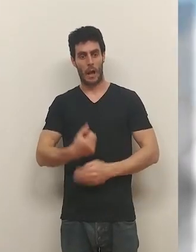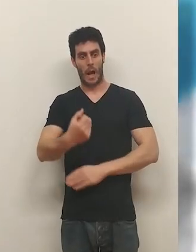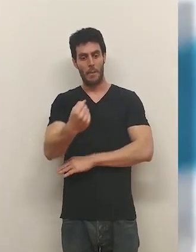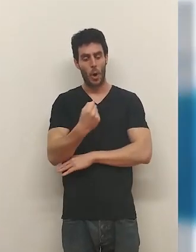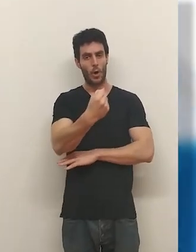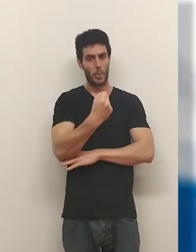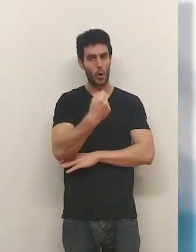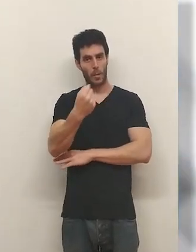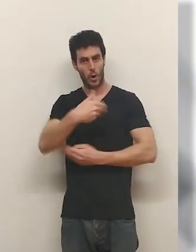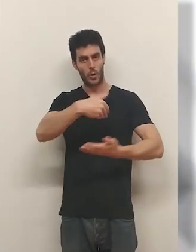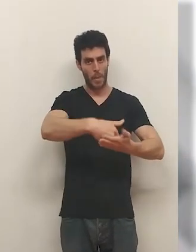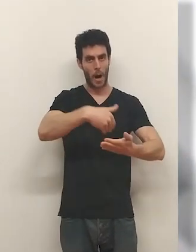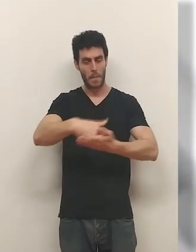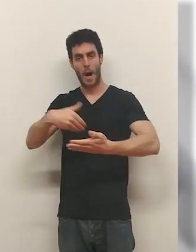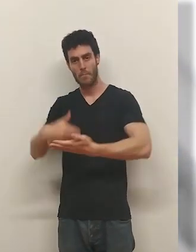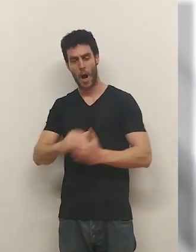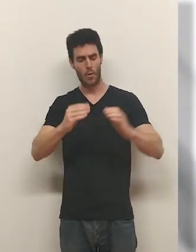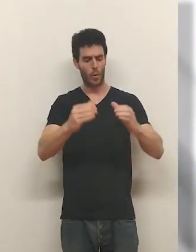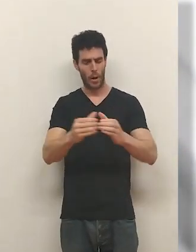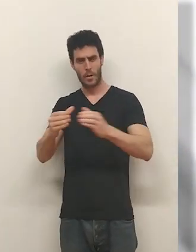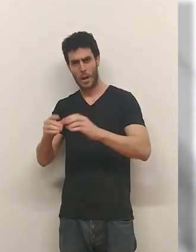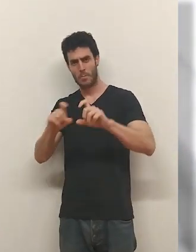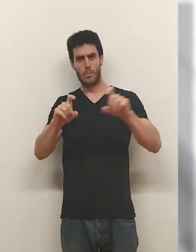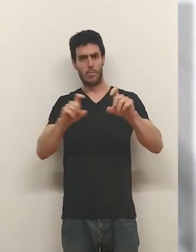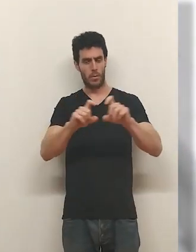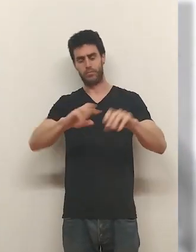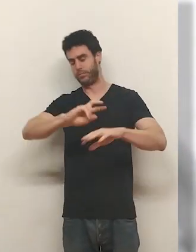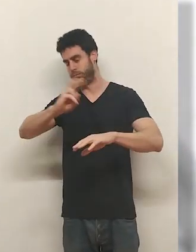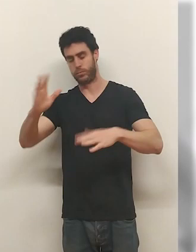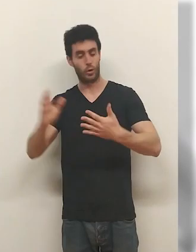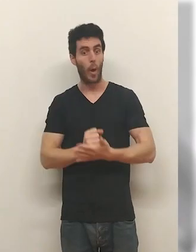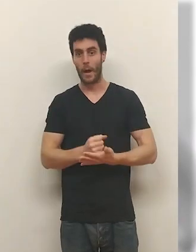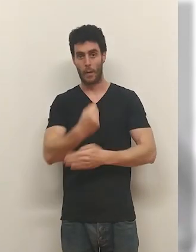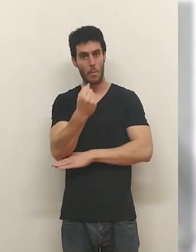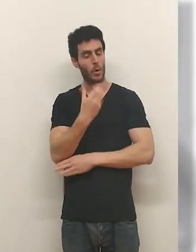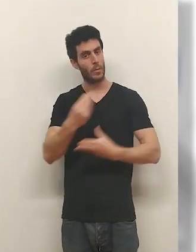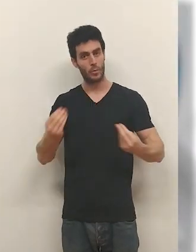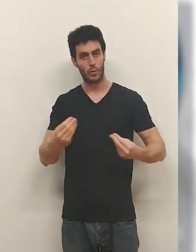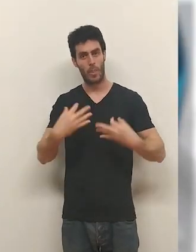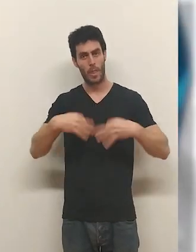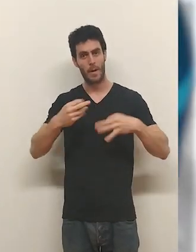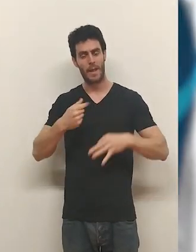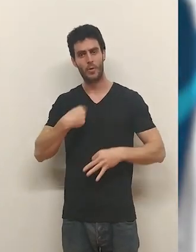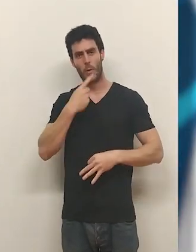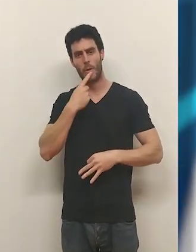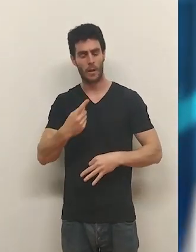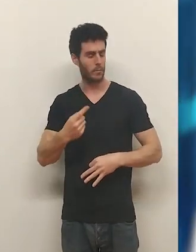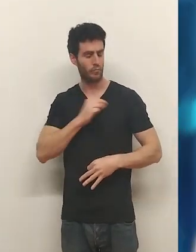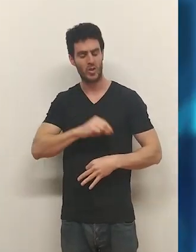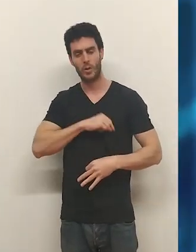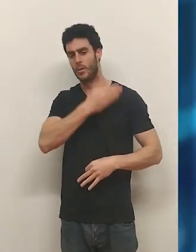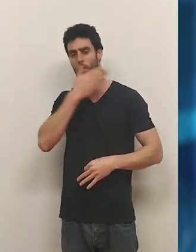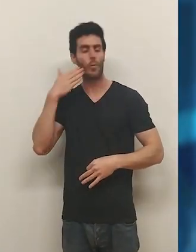aportaciones que hemos recibido de todos los organismos y de todas las entidades que esto, la verdad es que quiero resaltarlo como un orgullo